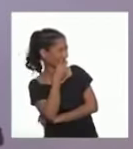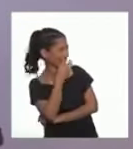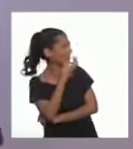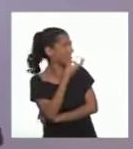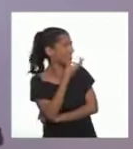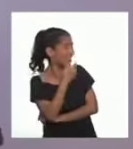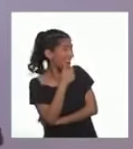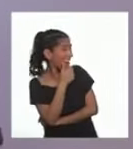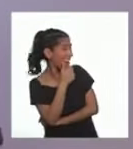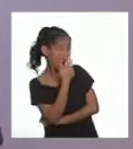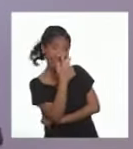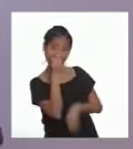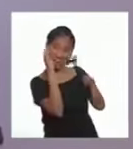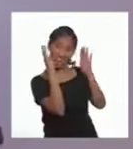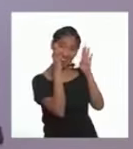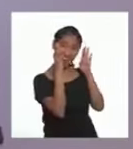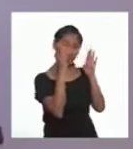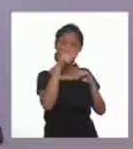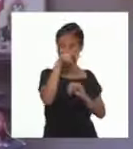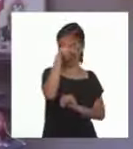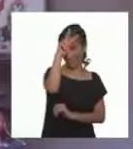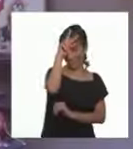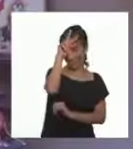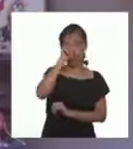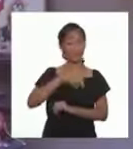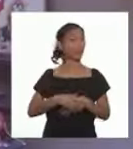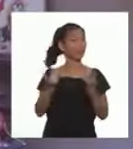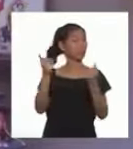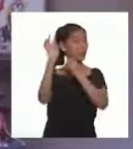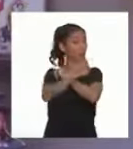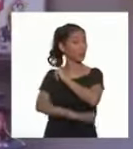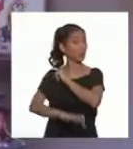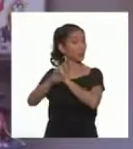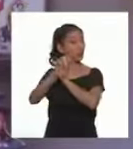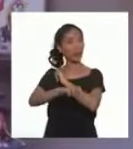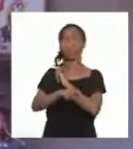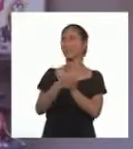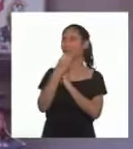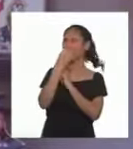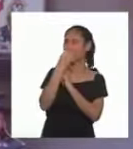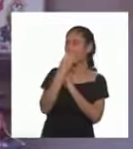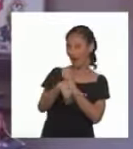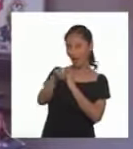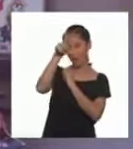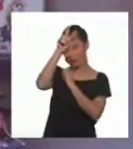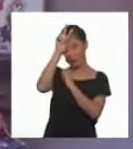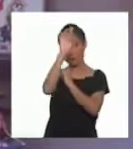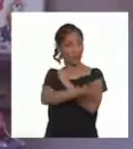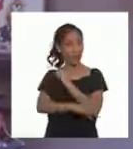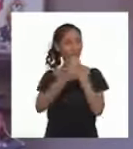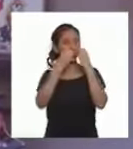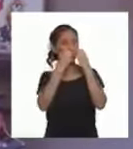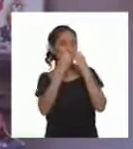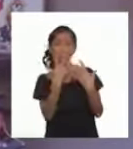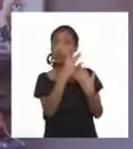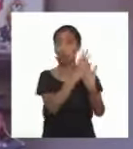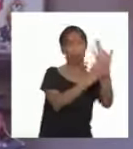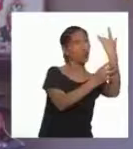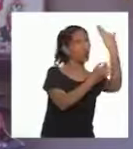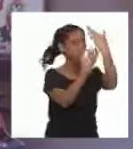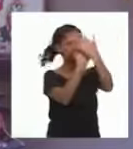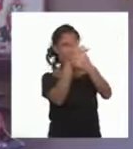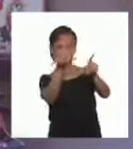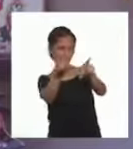niñas y niños por nuestro amado Perú. Un país rico en paisajes, tradiciones y costumbres, sobre el cual